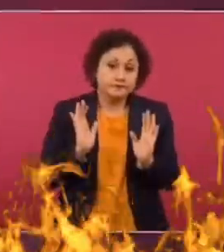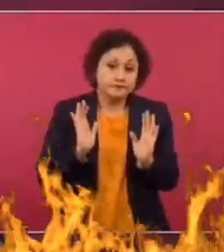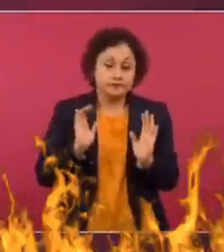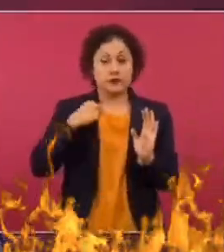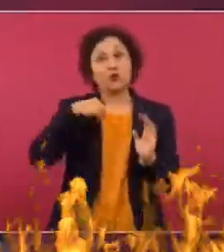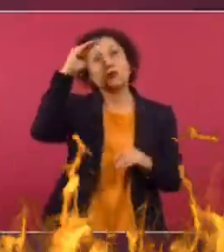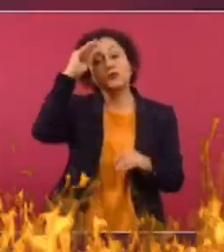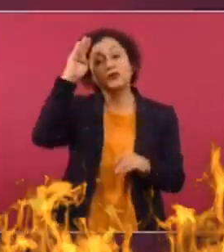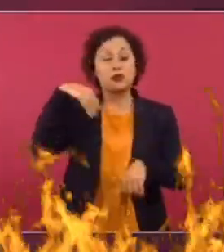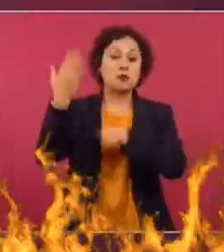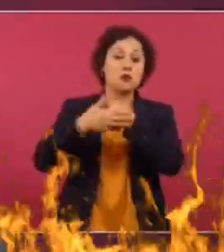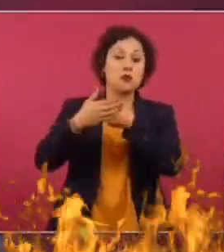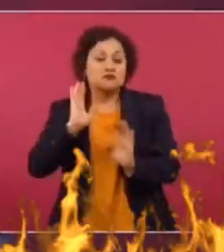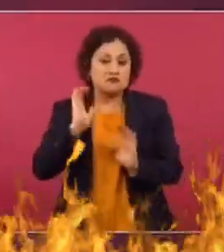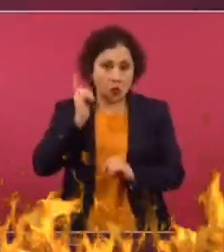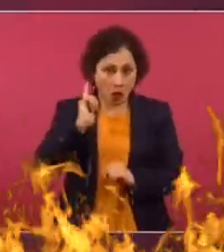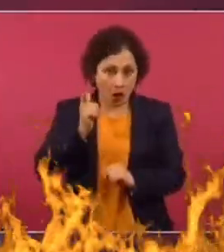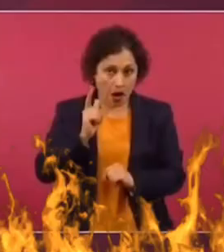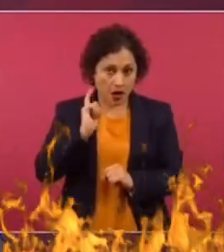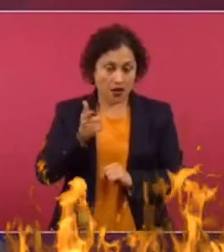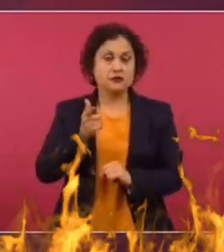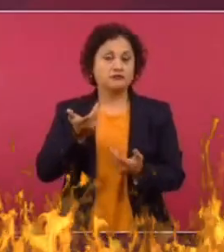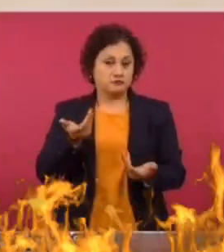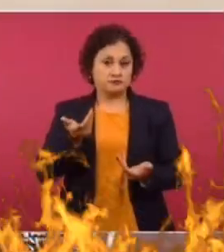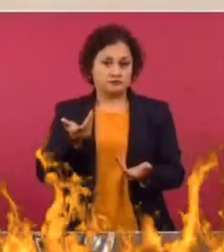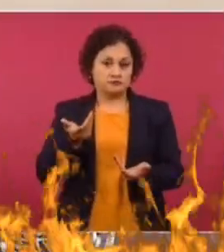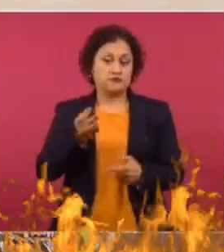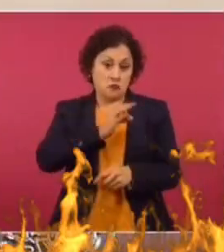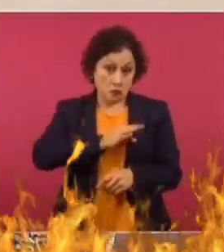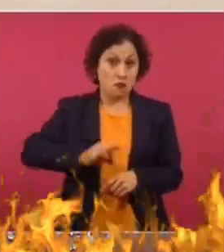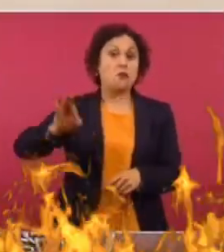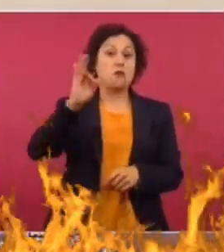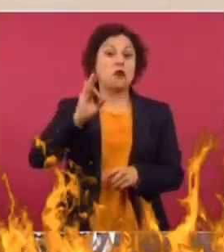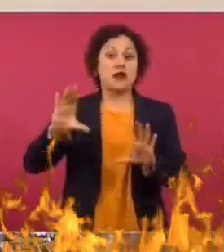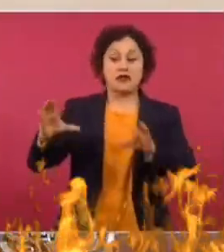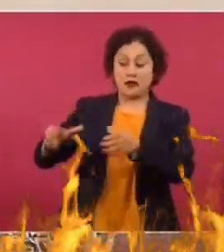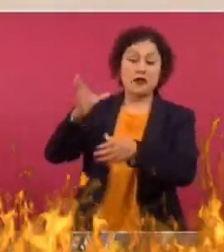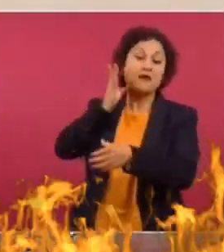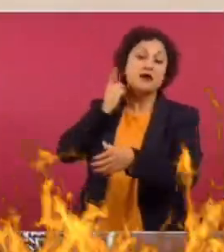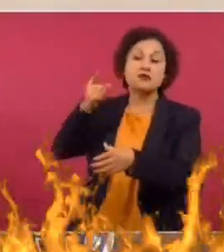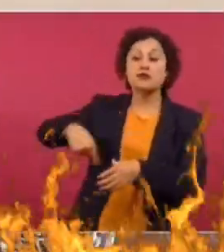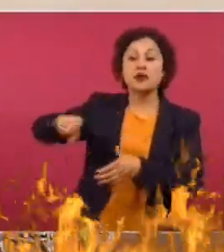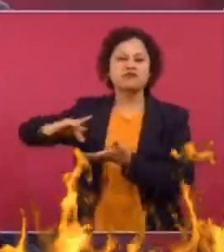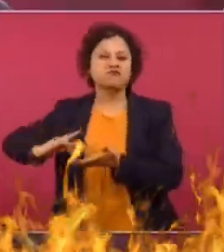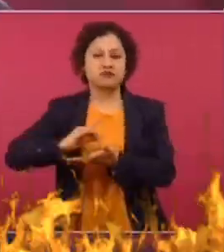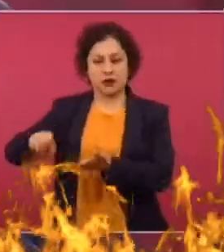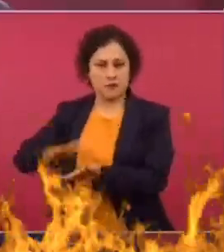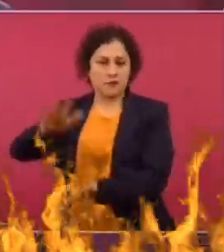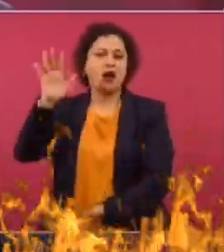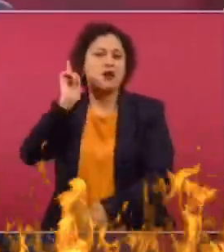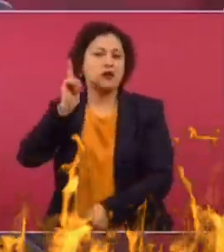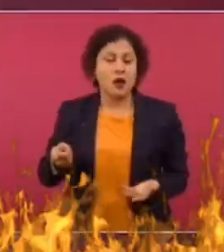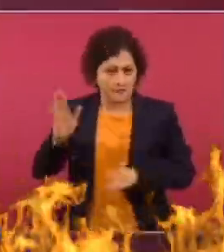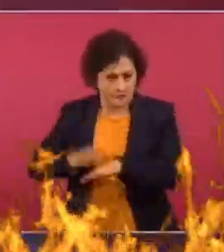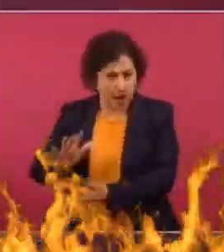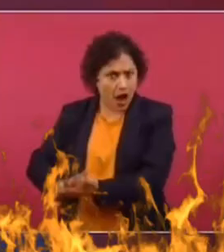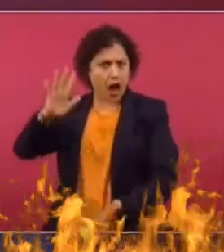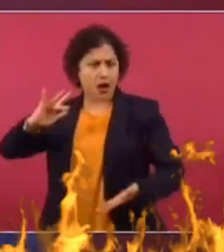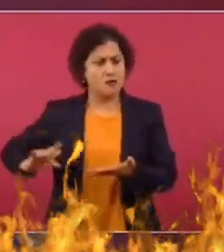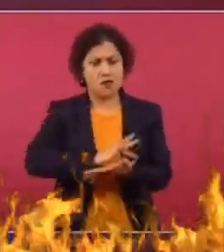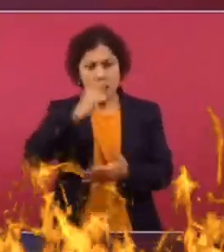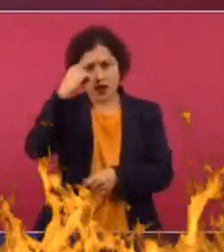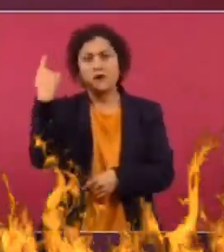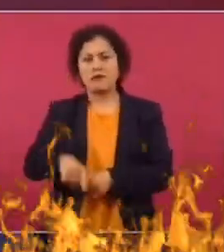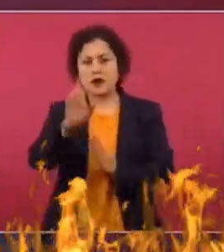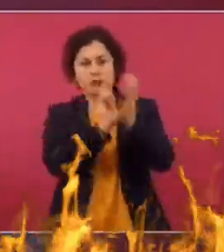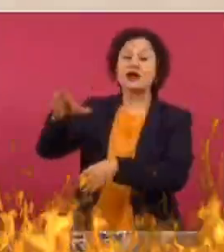próximo presidente, sea hombre o mujer, tenga mayoría en el Congreso, cuente con la mayoría en el Congreso, para que pueda llevar a